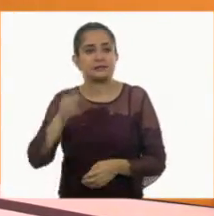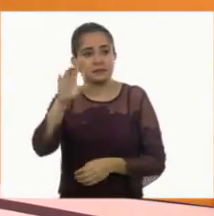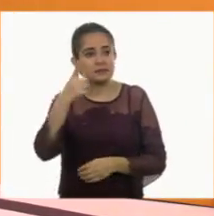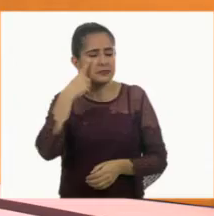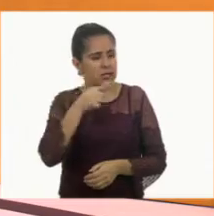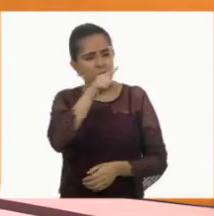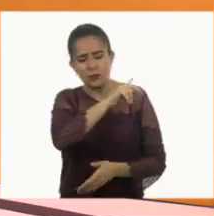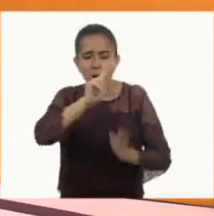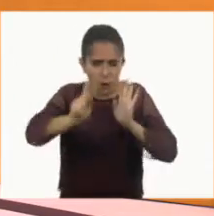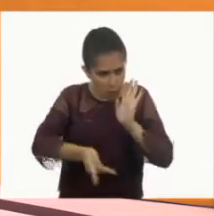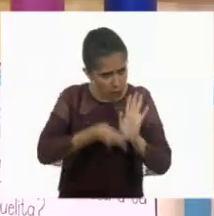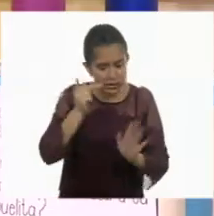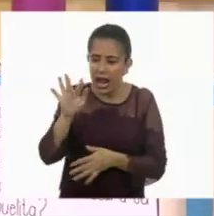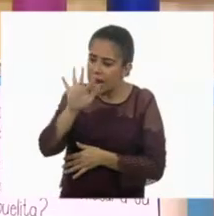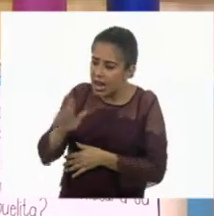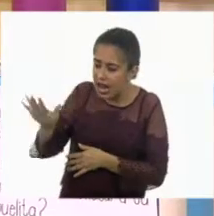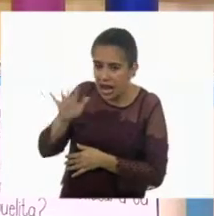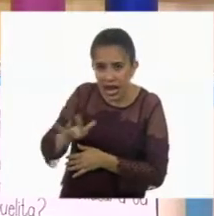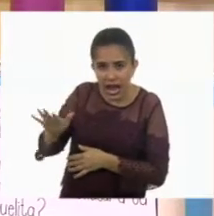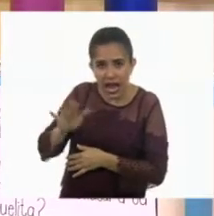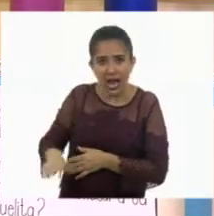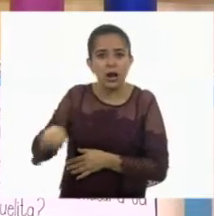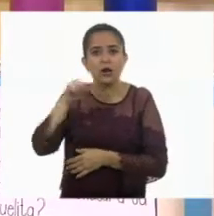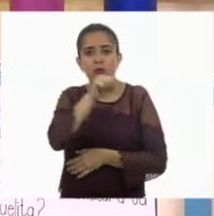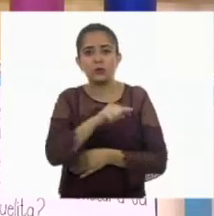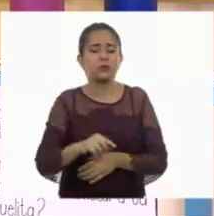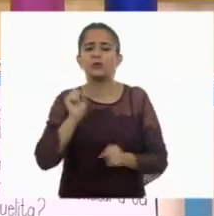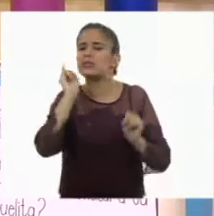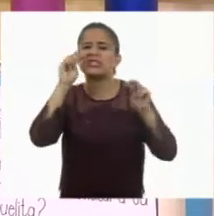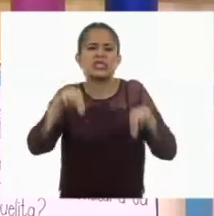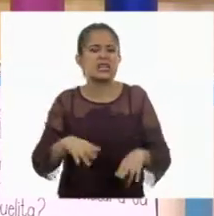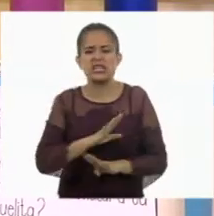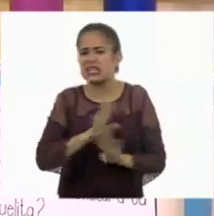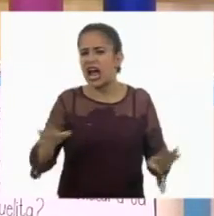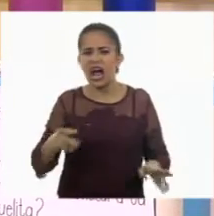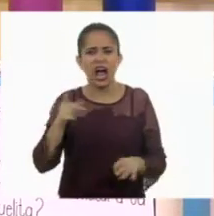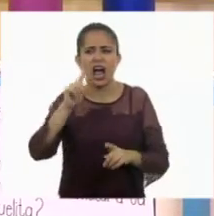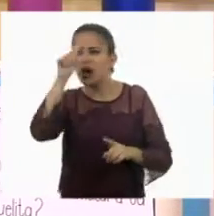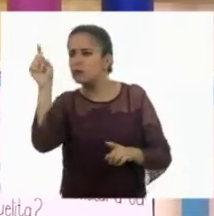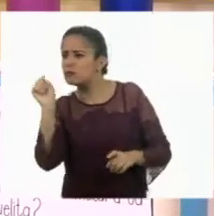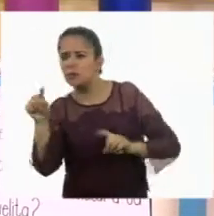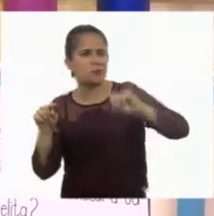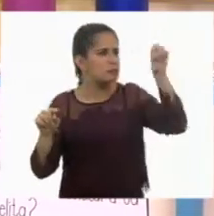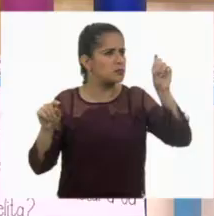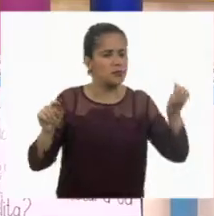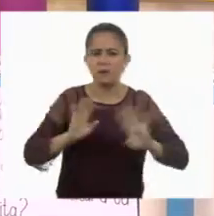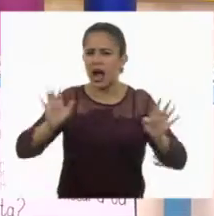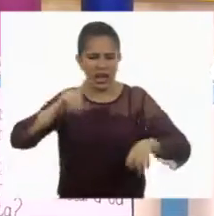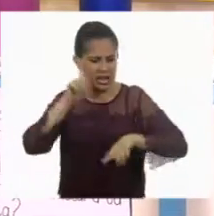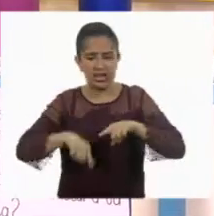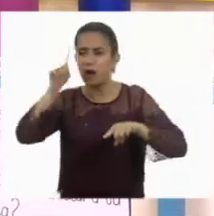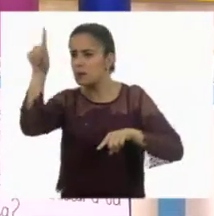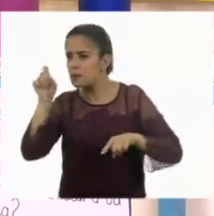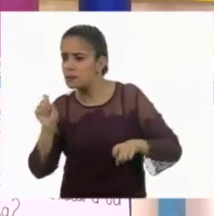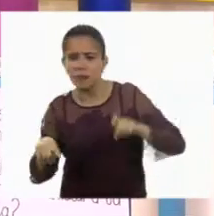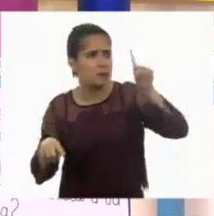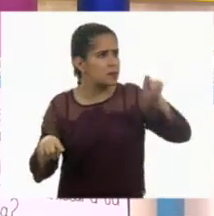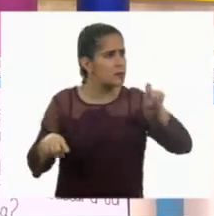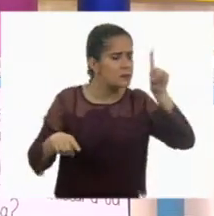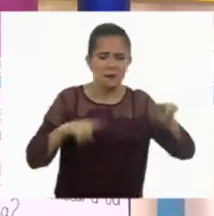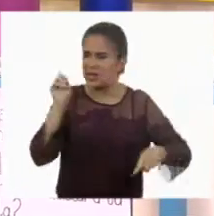léelo otra vez, pero quítale los signos. ¿Sin signos? Sin signos. A ver cómo se oye. A ver, voy a